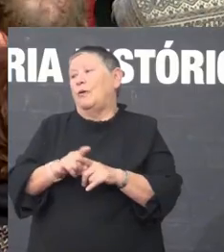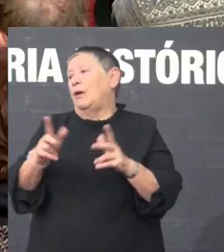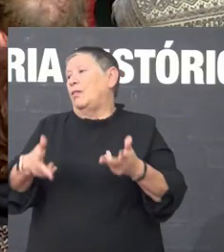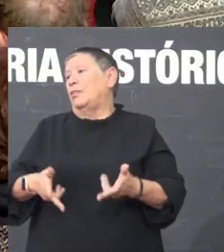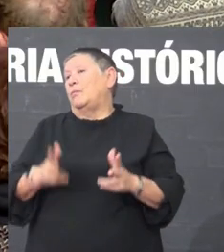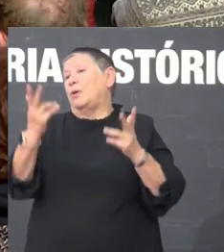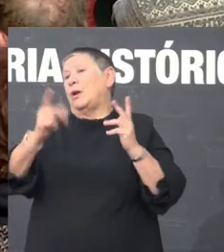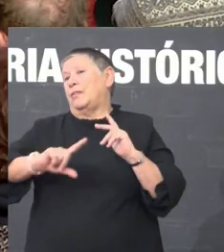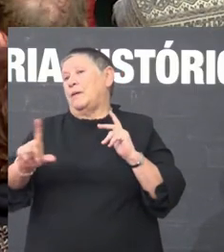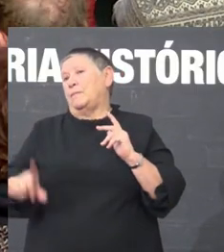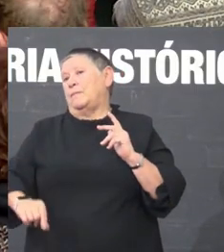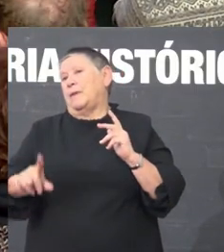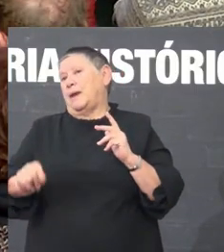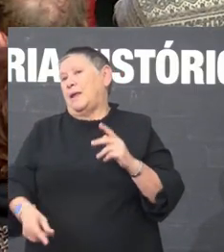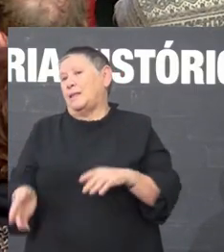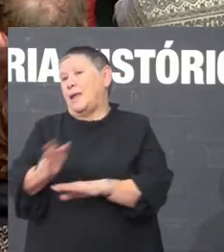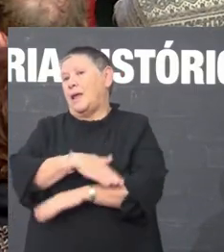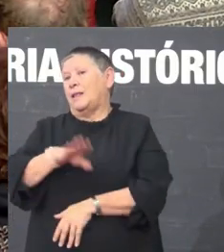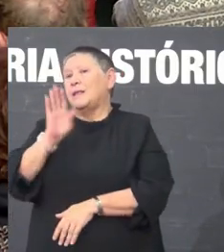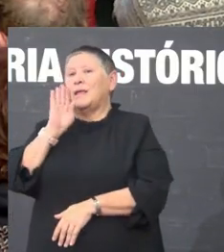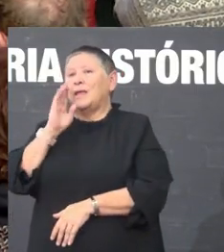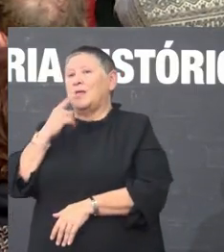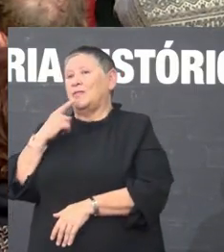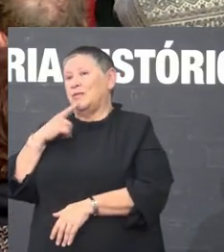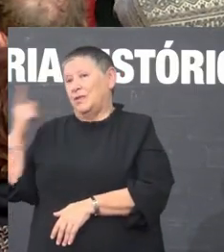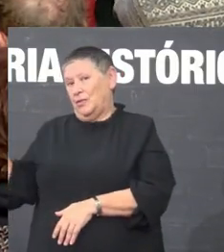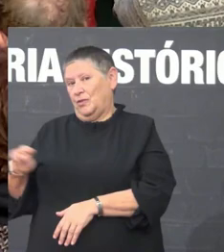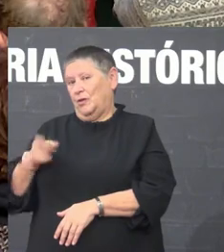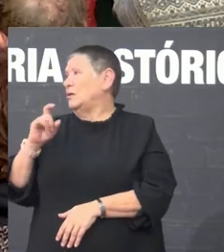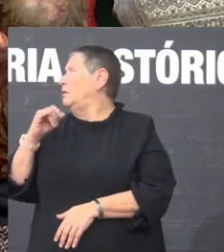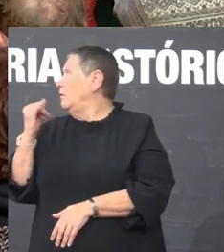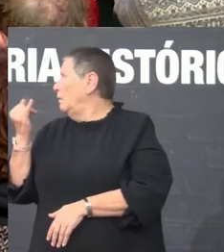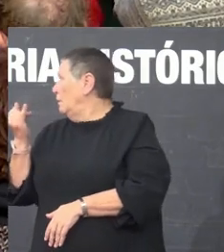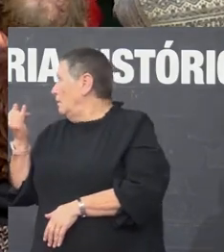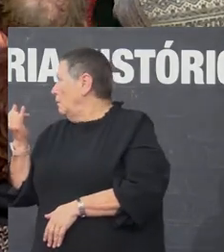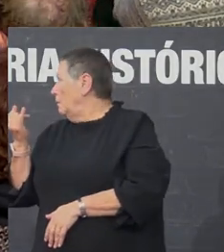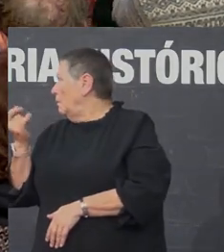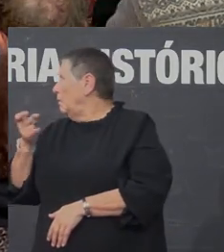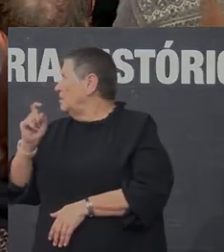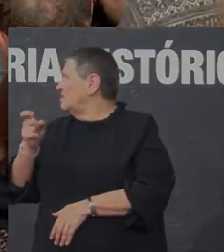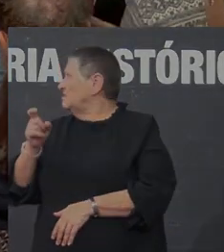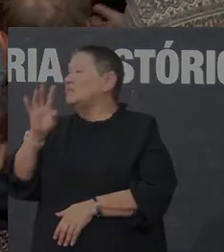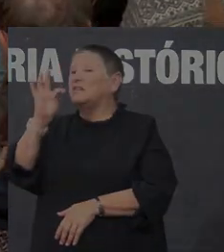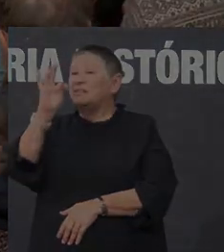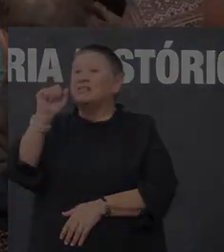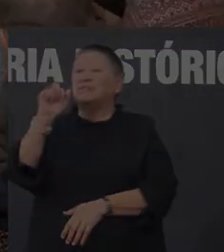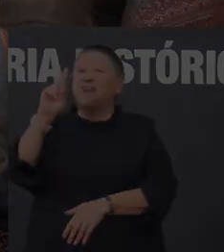cost, como apuntaba o inicio Joan Tardá. Pois eso, moitísimas grazas.